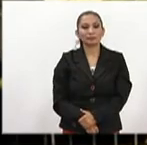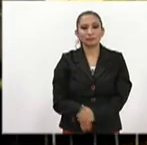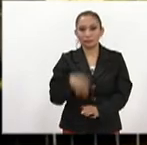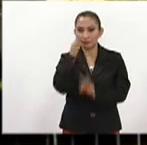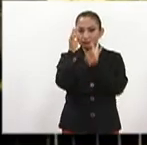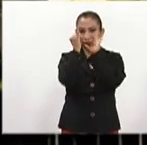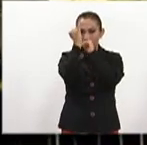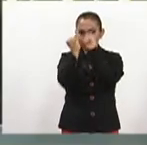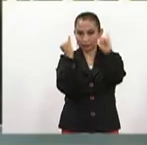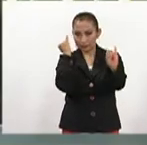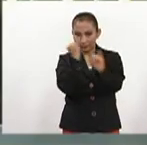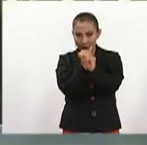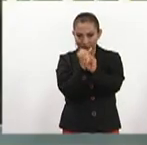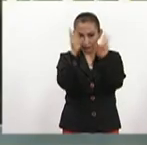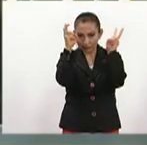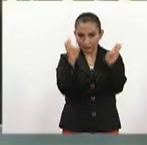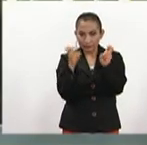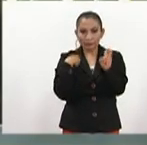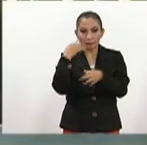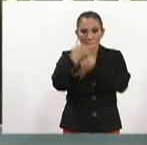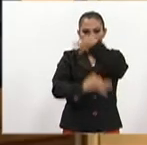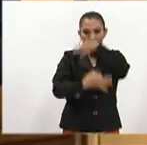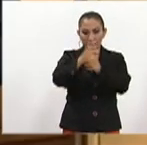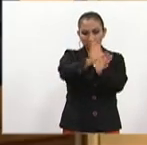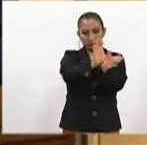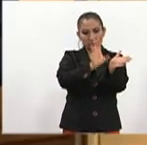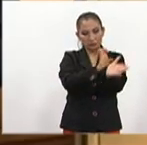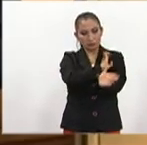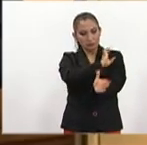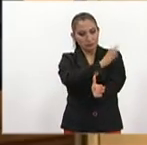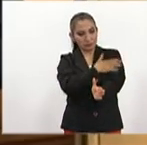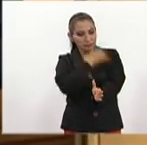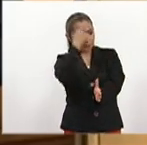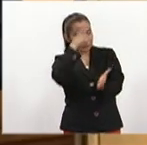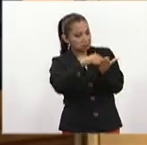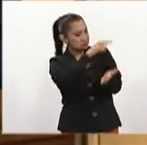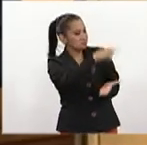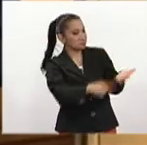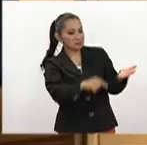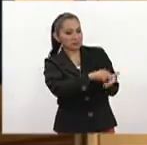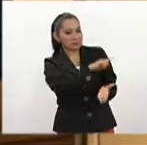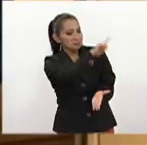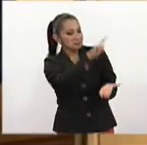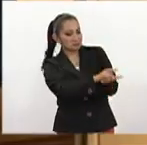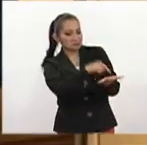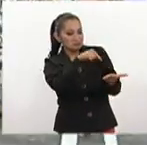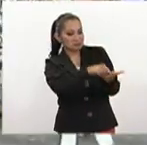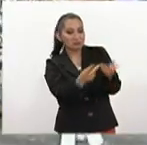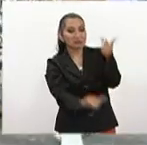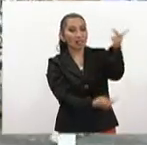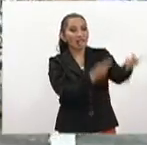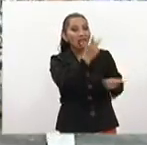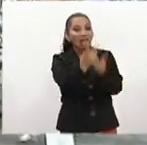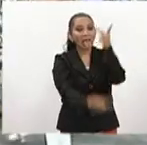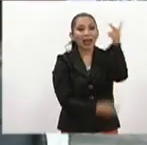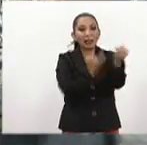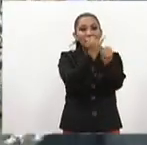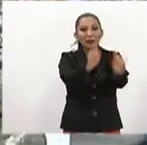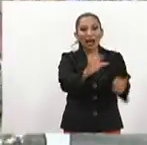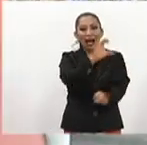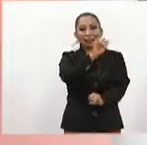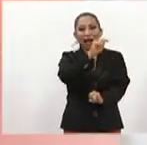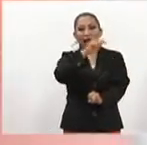En noticias internacionales, el Tribunal Constitucional de España consideró nula la ley del referéndum independentista catalán.